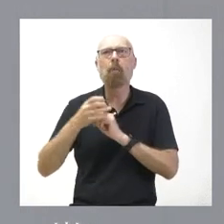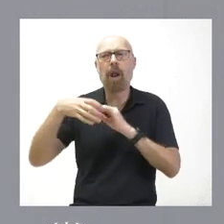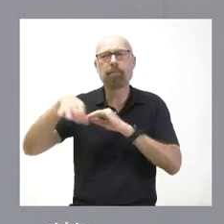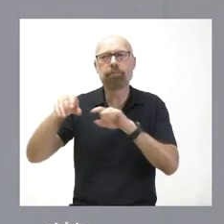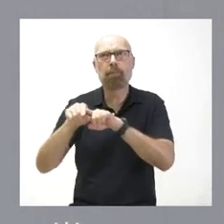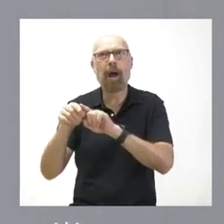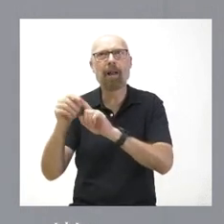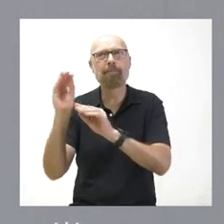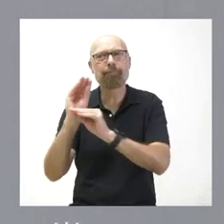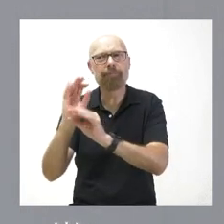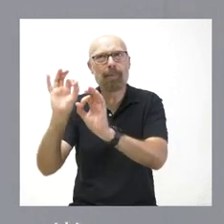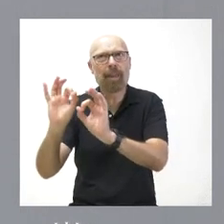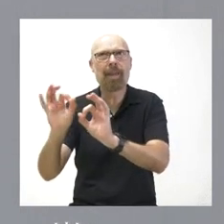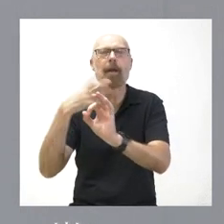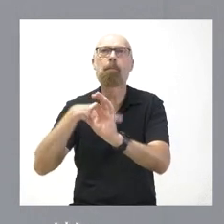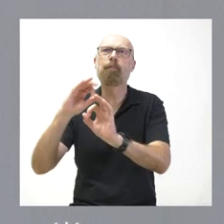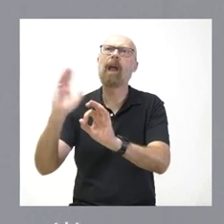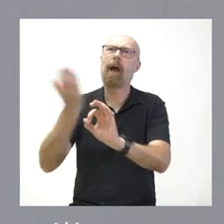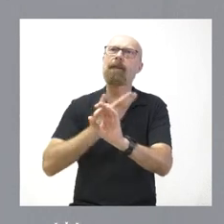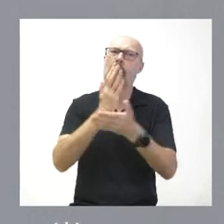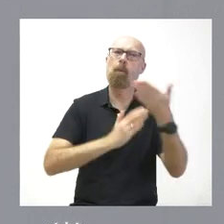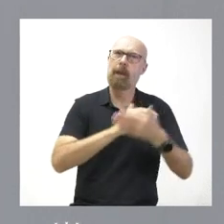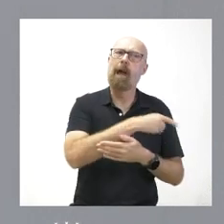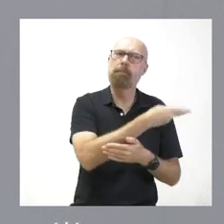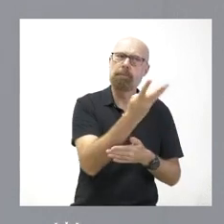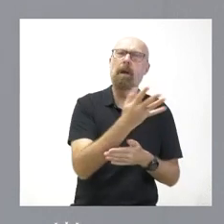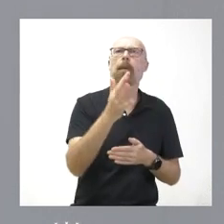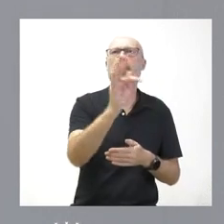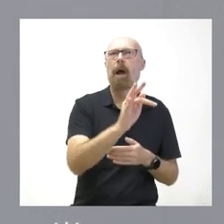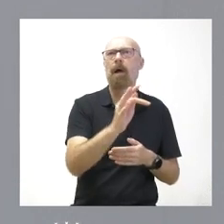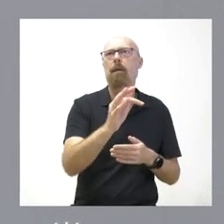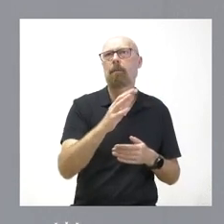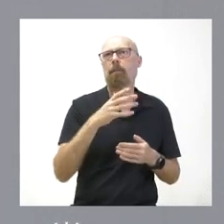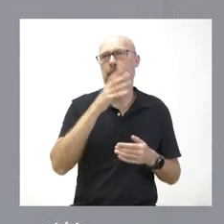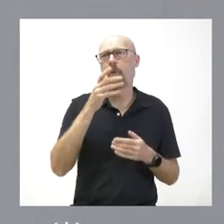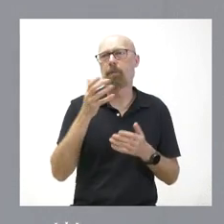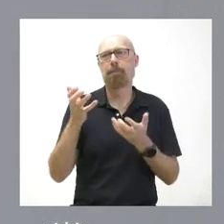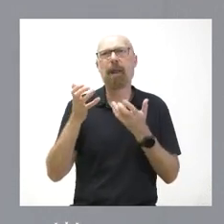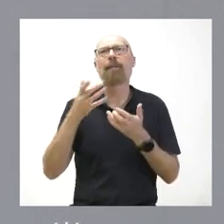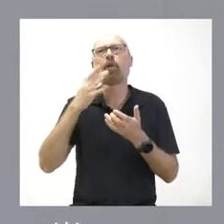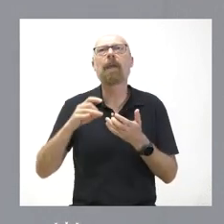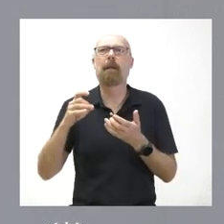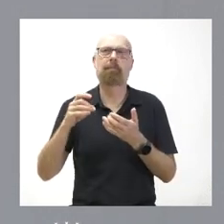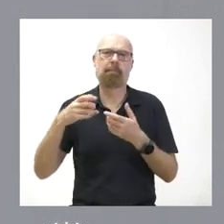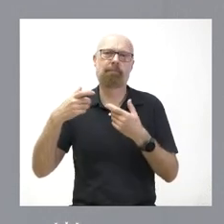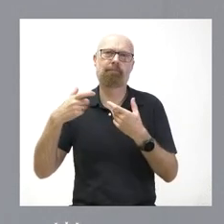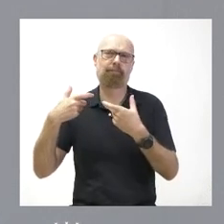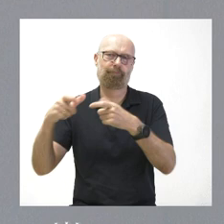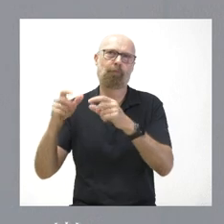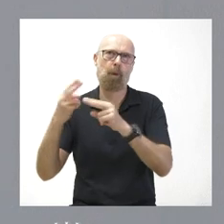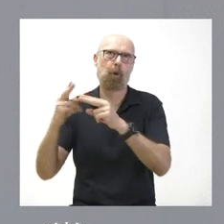autónomas a través de este cupo separatista y se beneficia a los partidos separatistas y al proyecto separatista sino que con esto también se beneficia Al